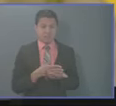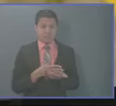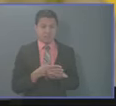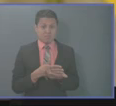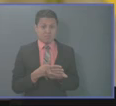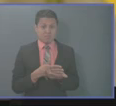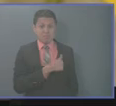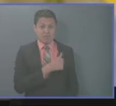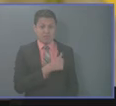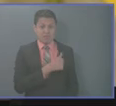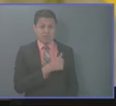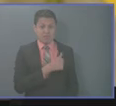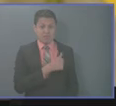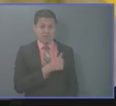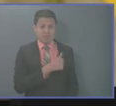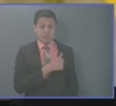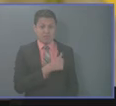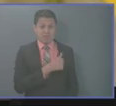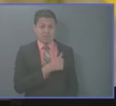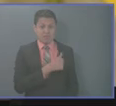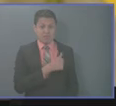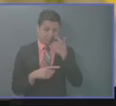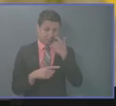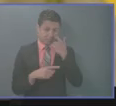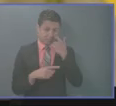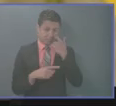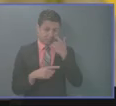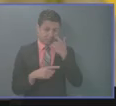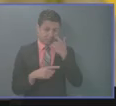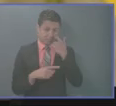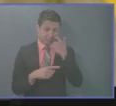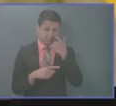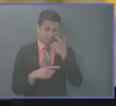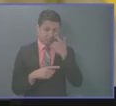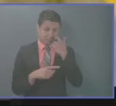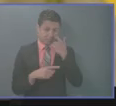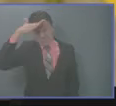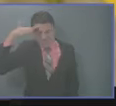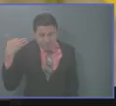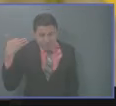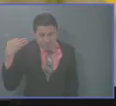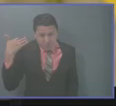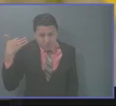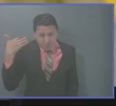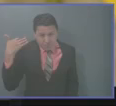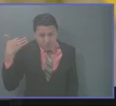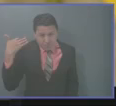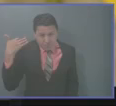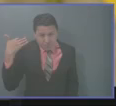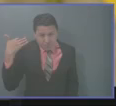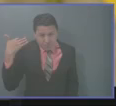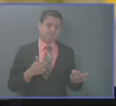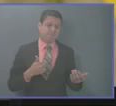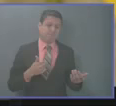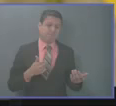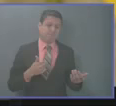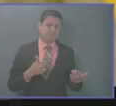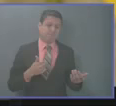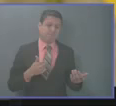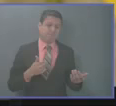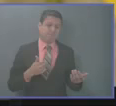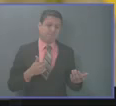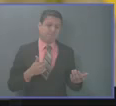Responsabilidad Fiscal, indudablemente que ha tenido un enorme sacrificio para el país. Y hemos